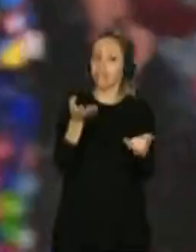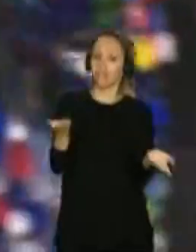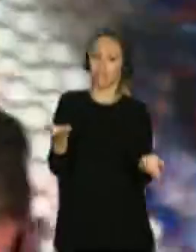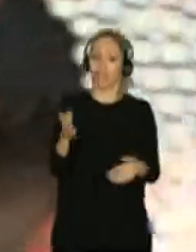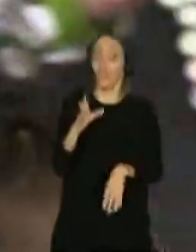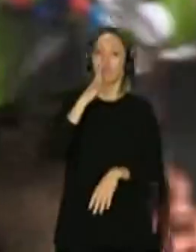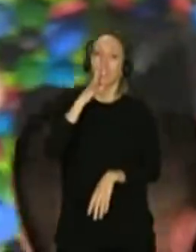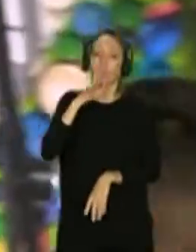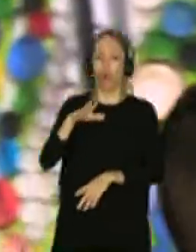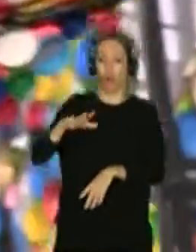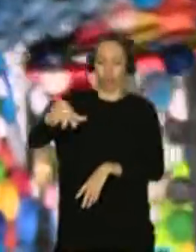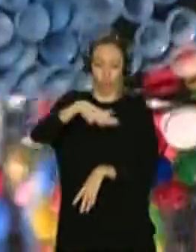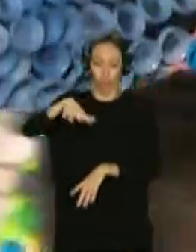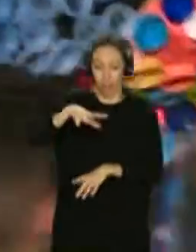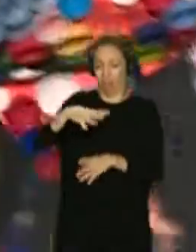que mataba nuestro